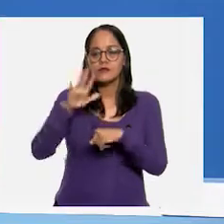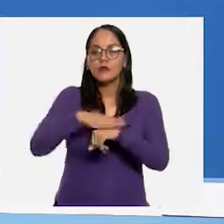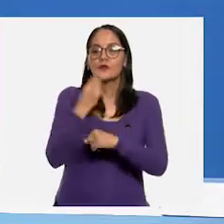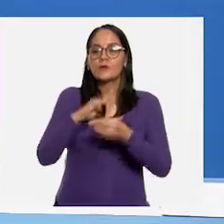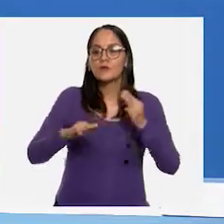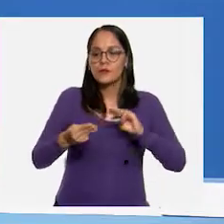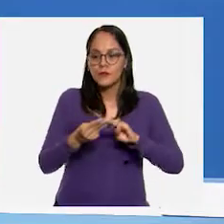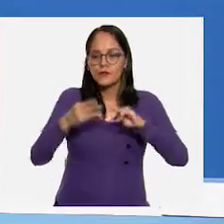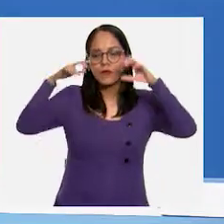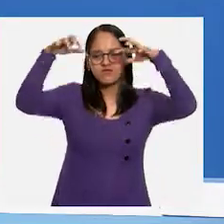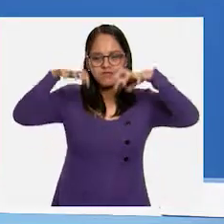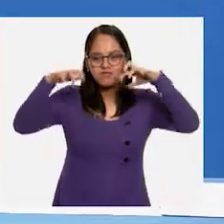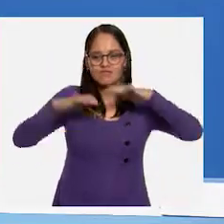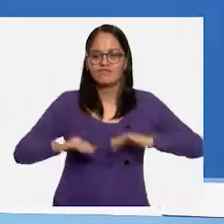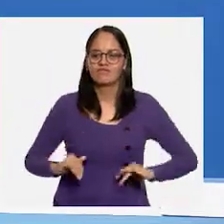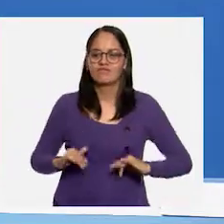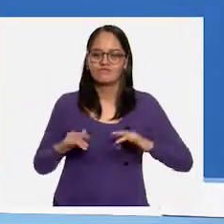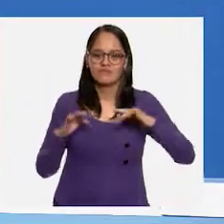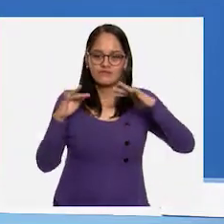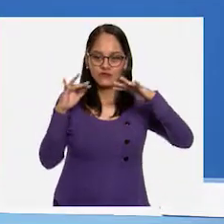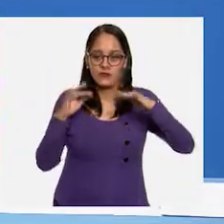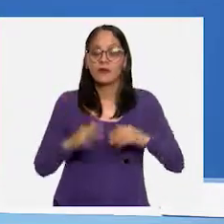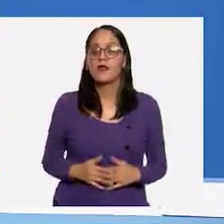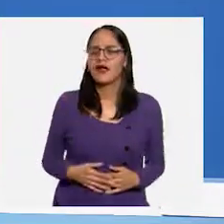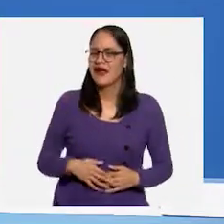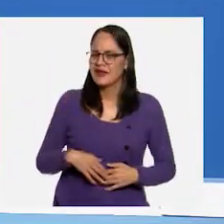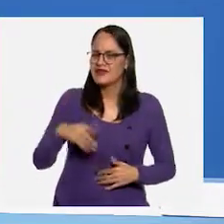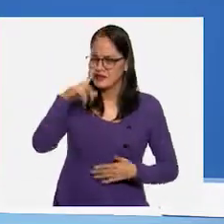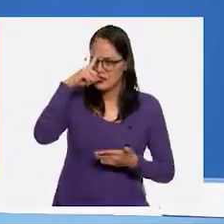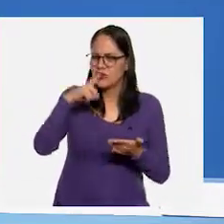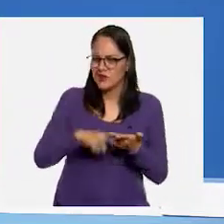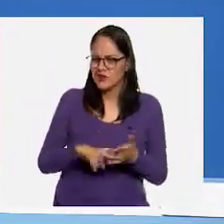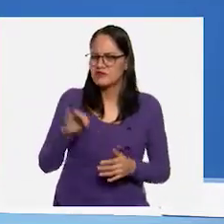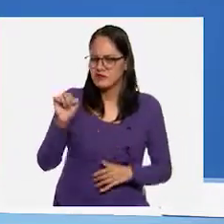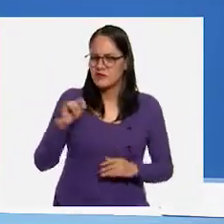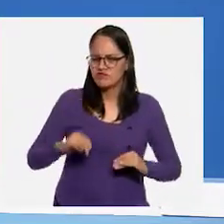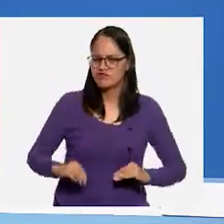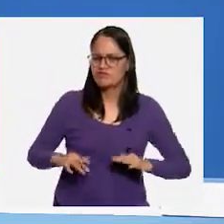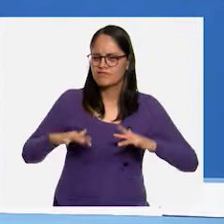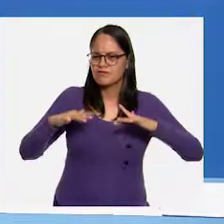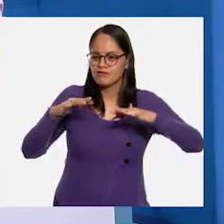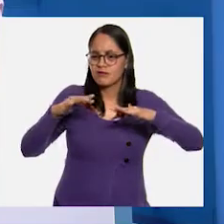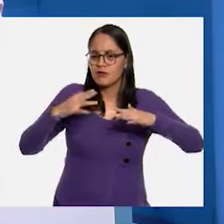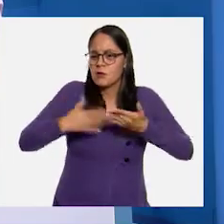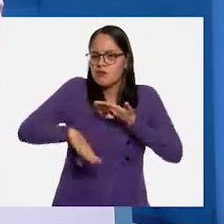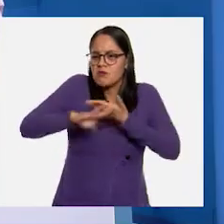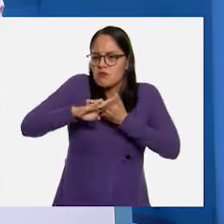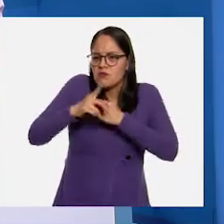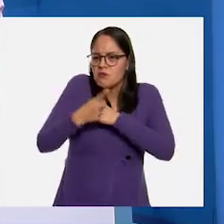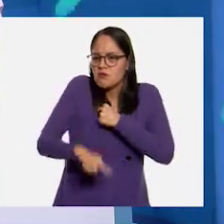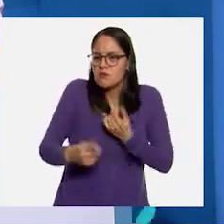yo creo que no. Ya se inundó todo, pero no afectó a nadie.